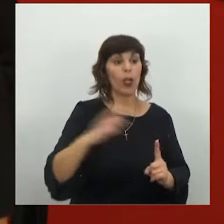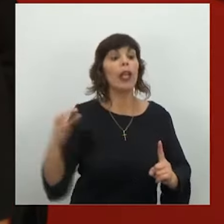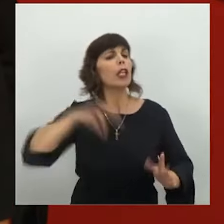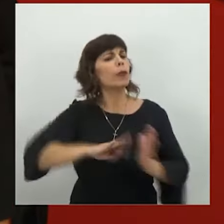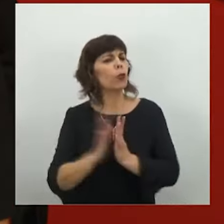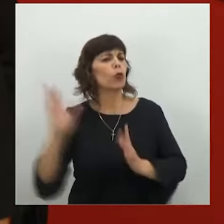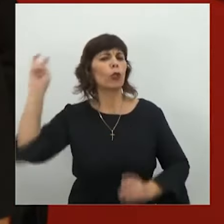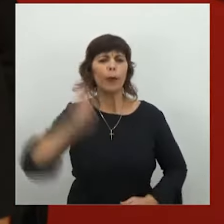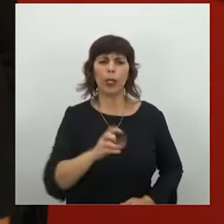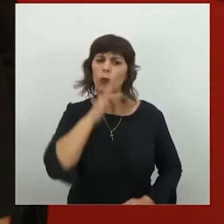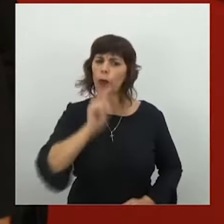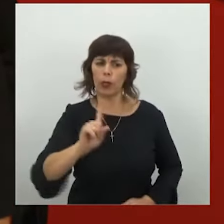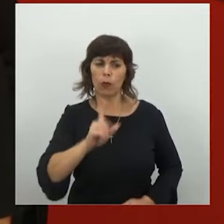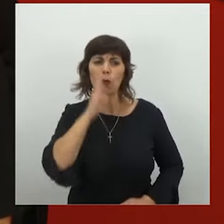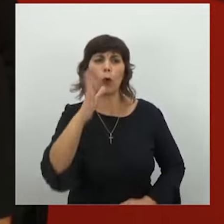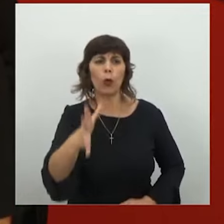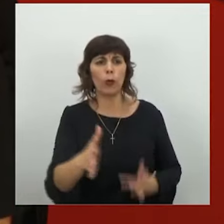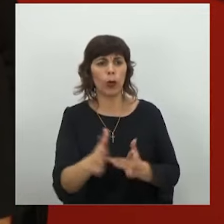glorificado.